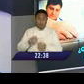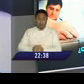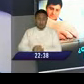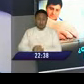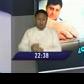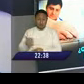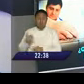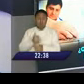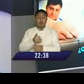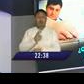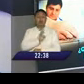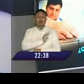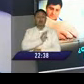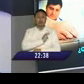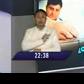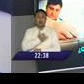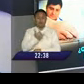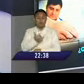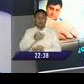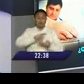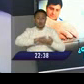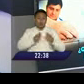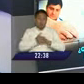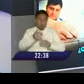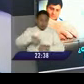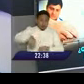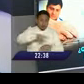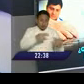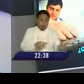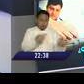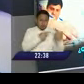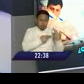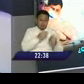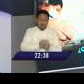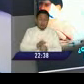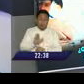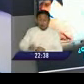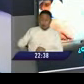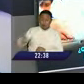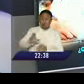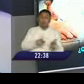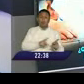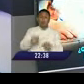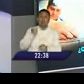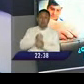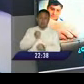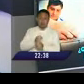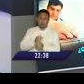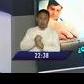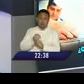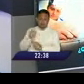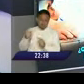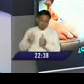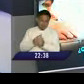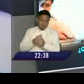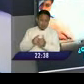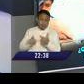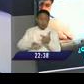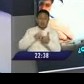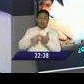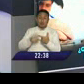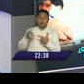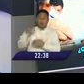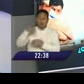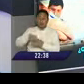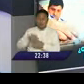que expertos señalan que el desafío de la comunidad será conocer los planes de trabajo antes de elegir y así evitar que el cabildo